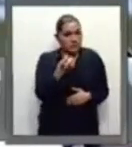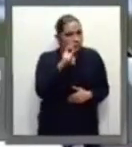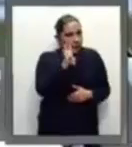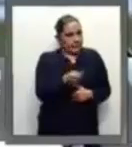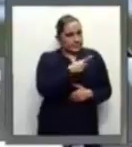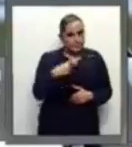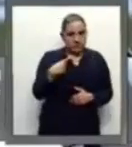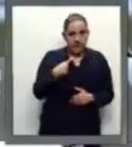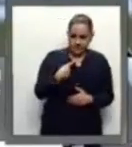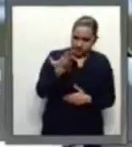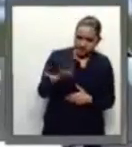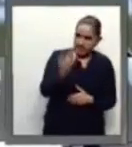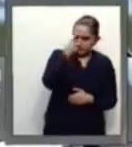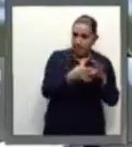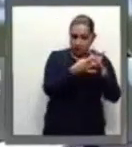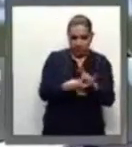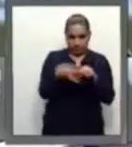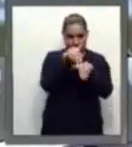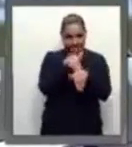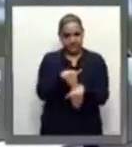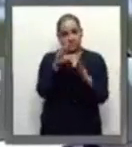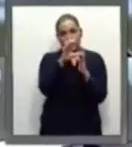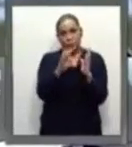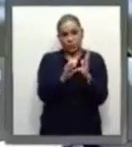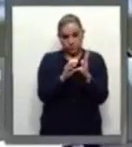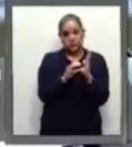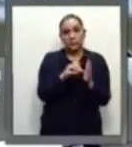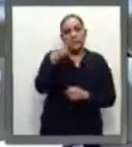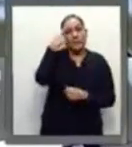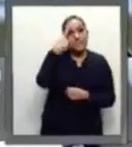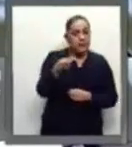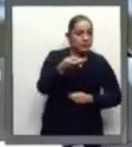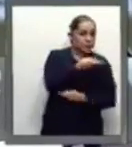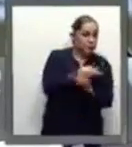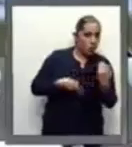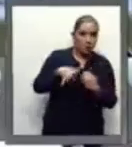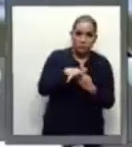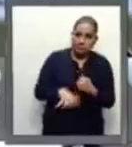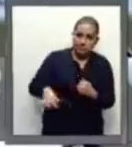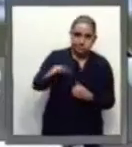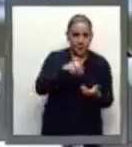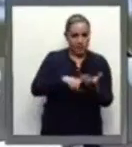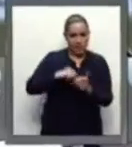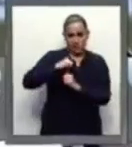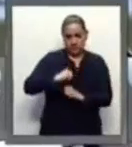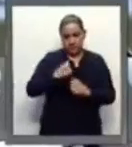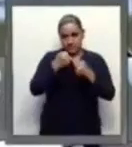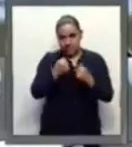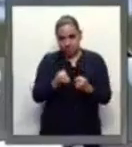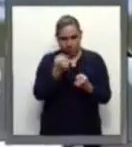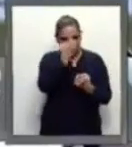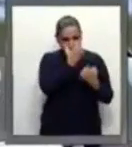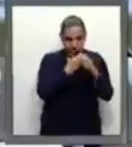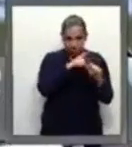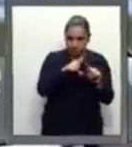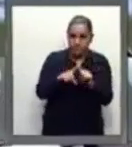que en cumplimiento con el mandato constitucional de todos y cada uno de las autoridades de seguridad, demos y brindemos